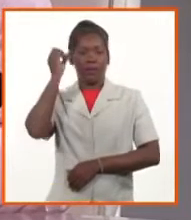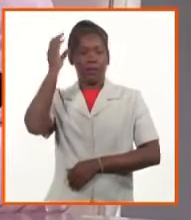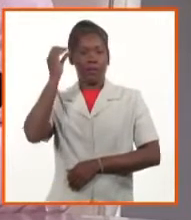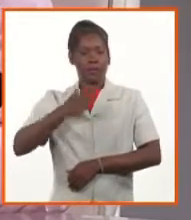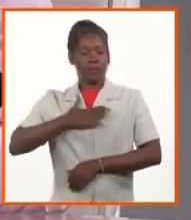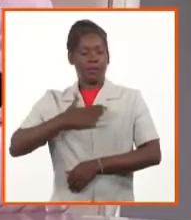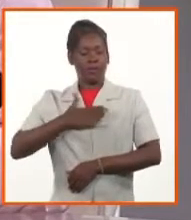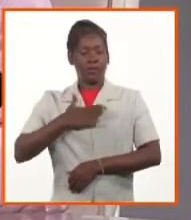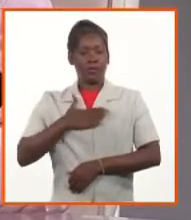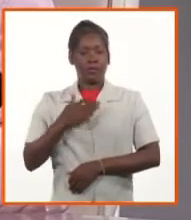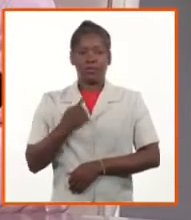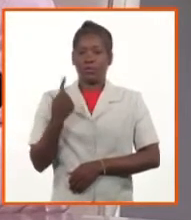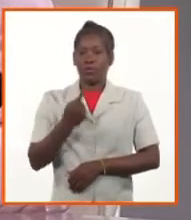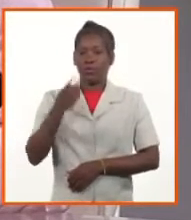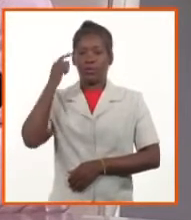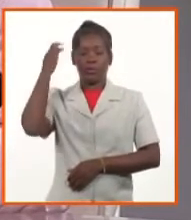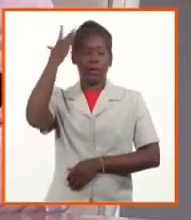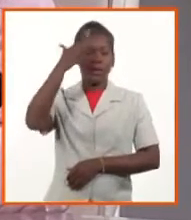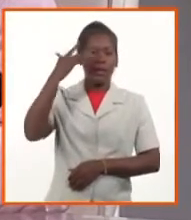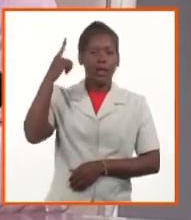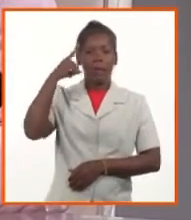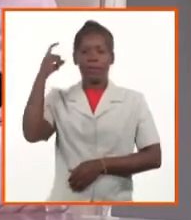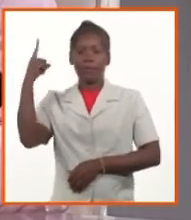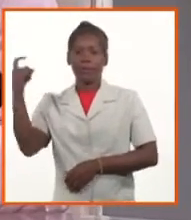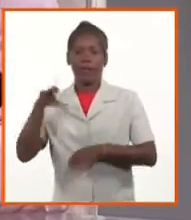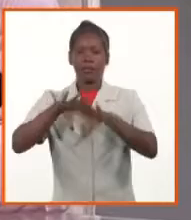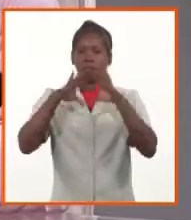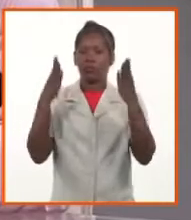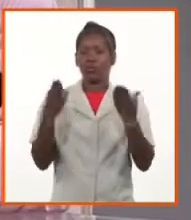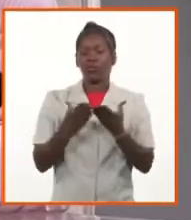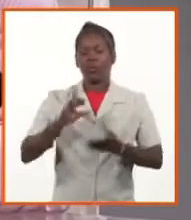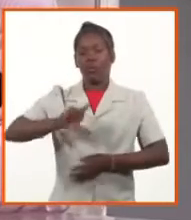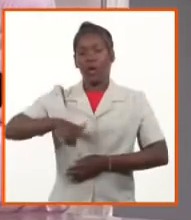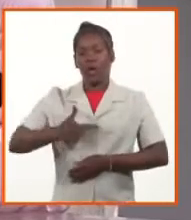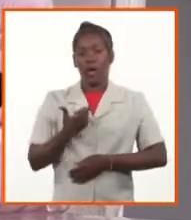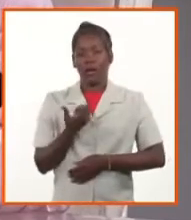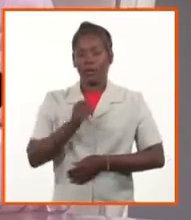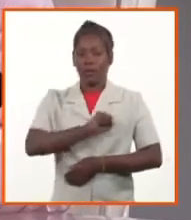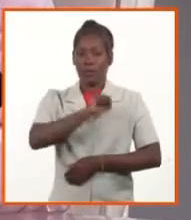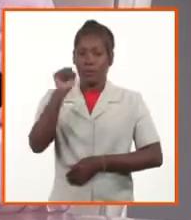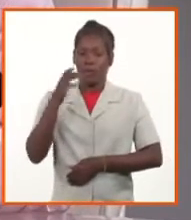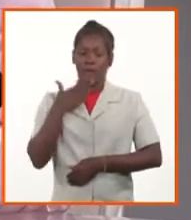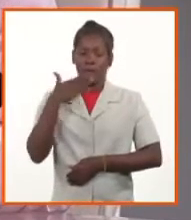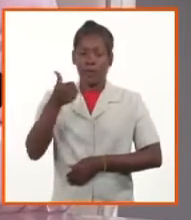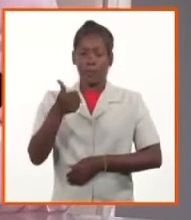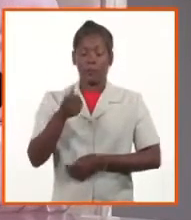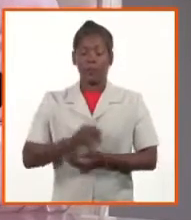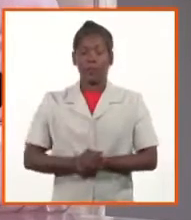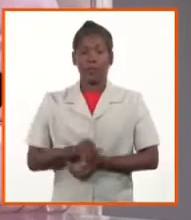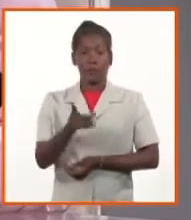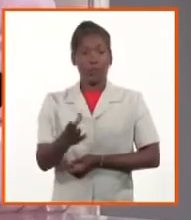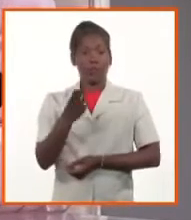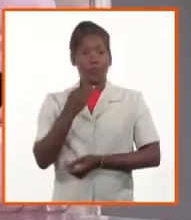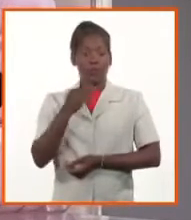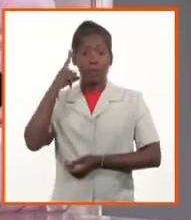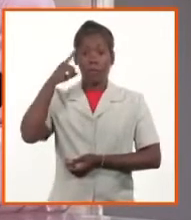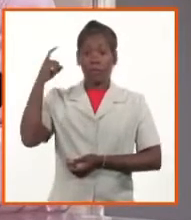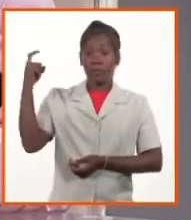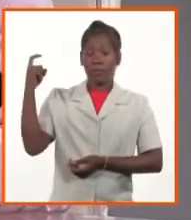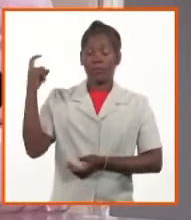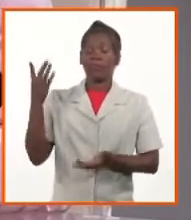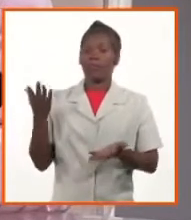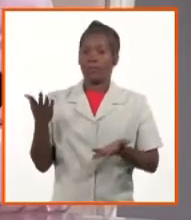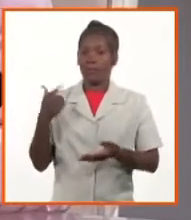creación, la imaginación y el pensamiento. Me hablabas de pensamiento y no puedo dejar de mencionar la crítica de